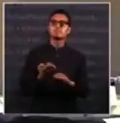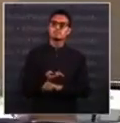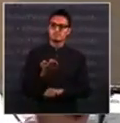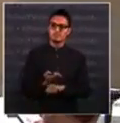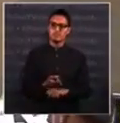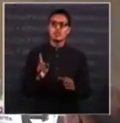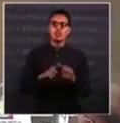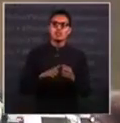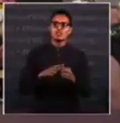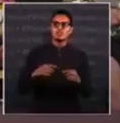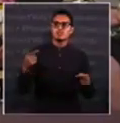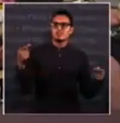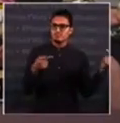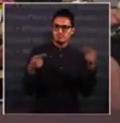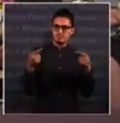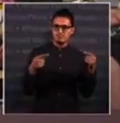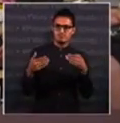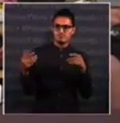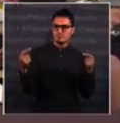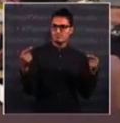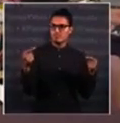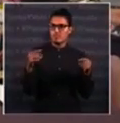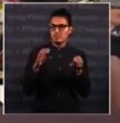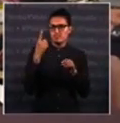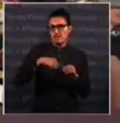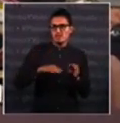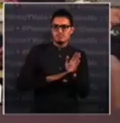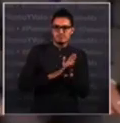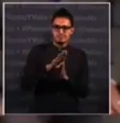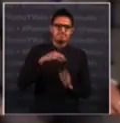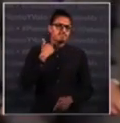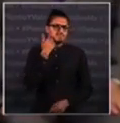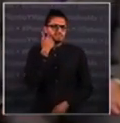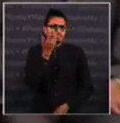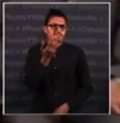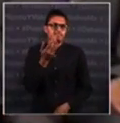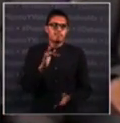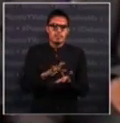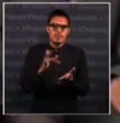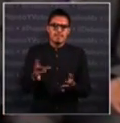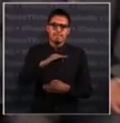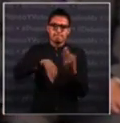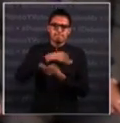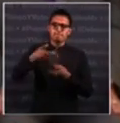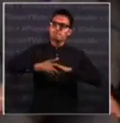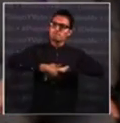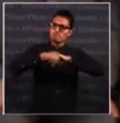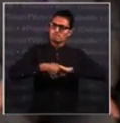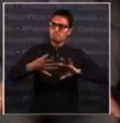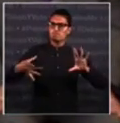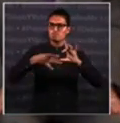tocado. Quiero decirles que esto que hemos logrado juntos, es importante